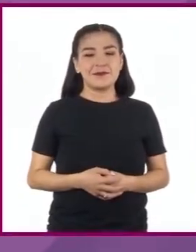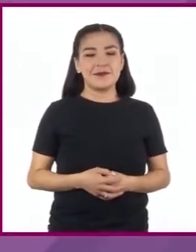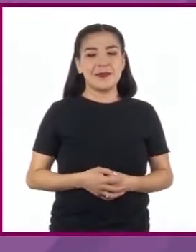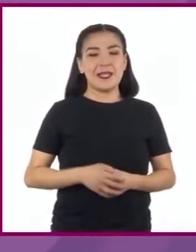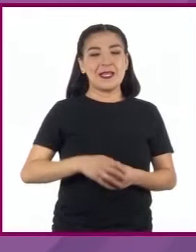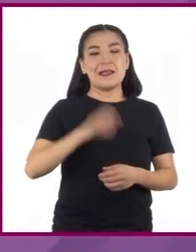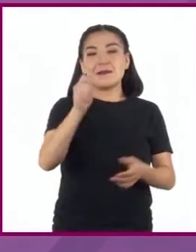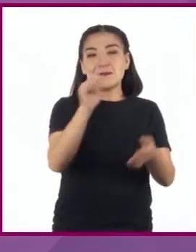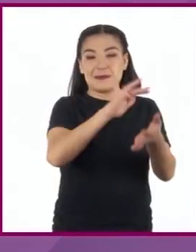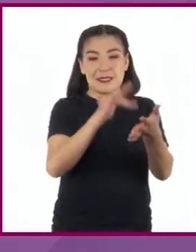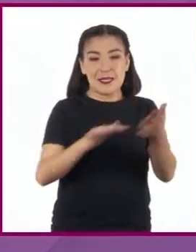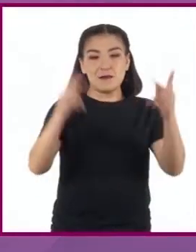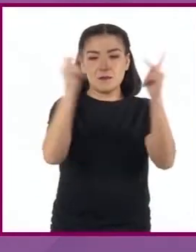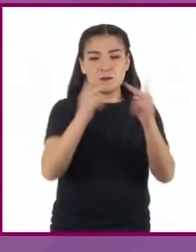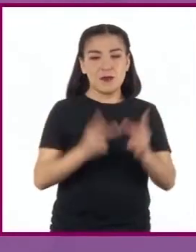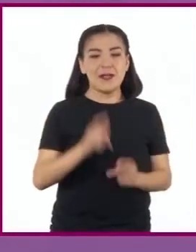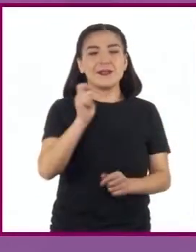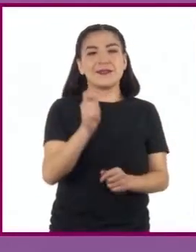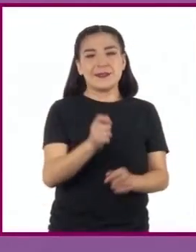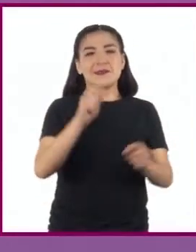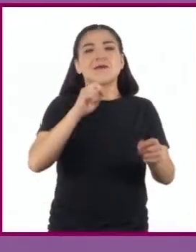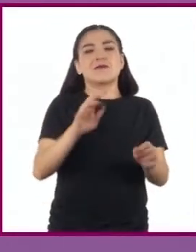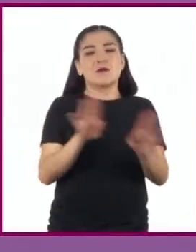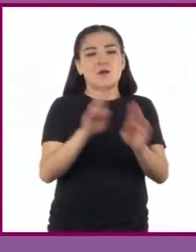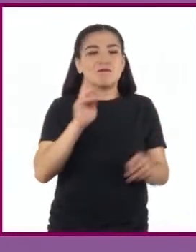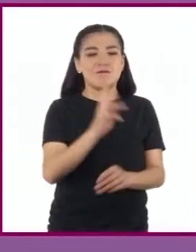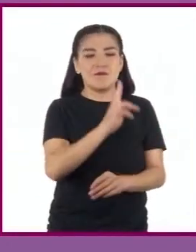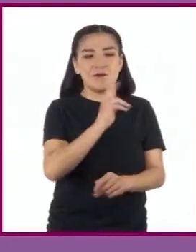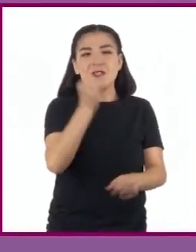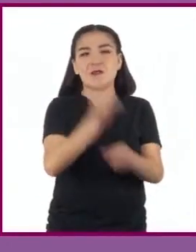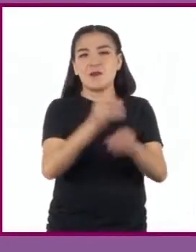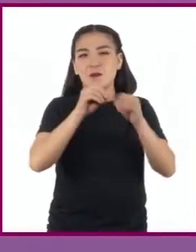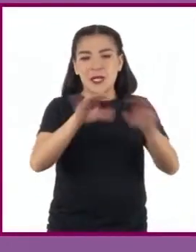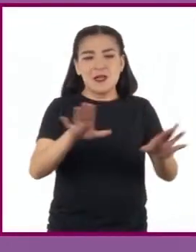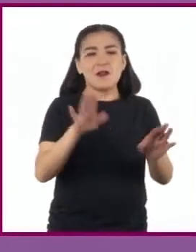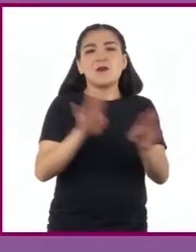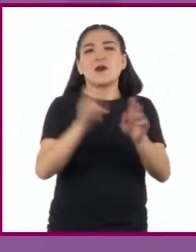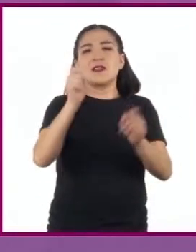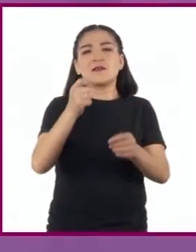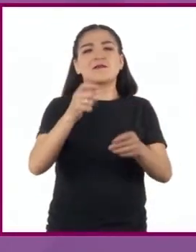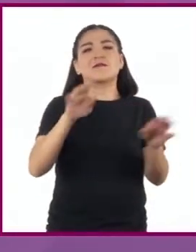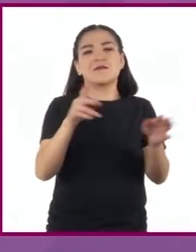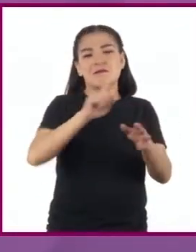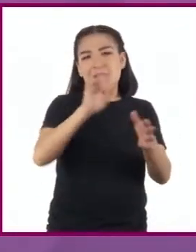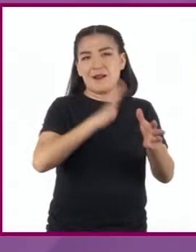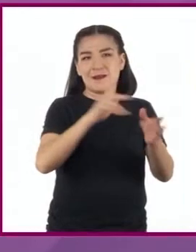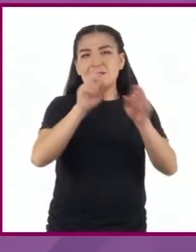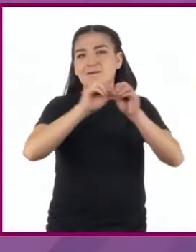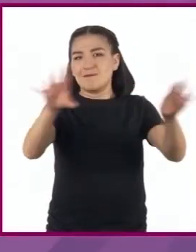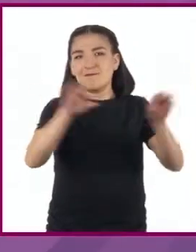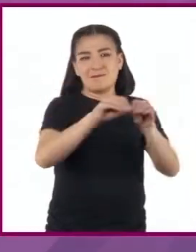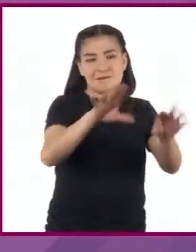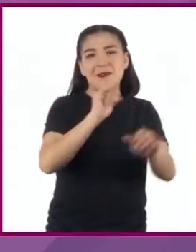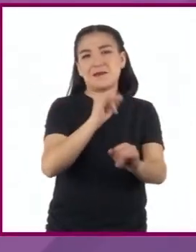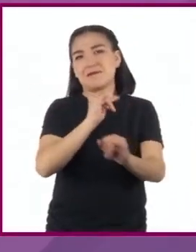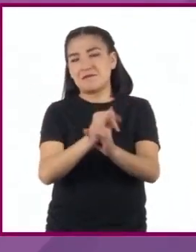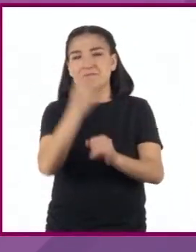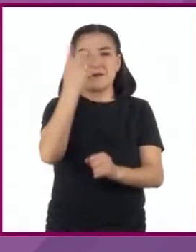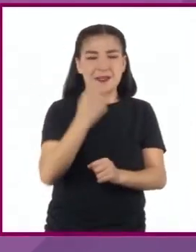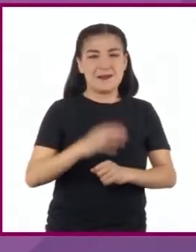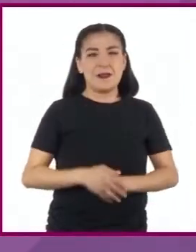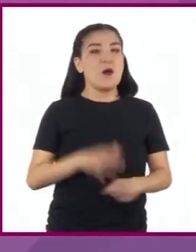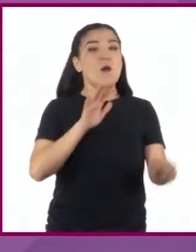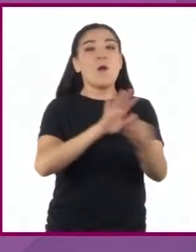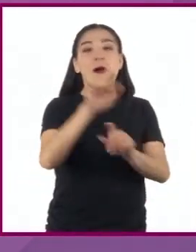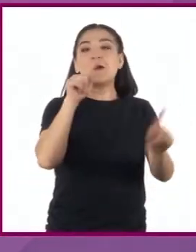lee y compara notas informativas sobre una noticia que se publican en diversos medios. El